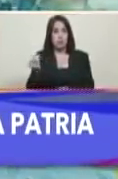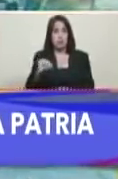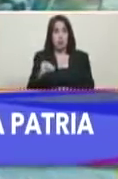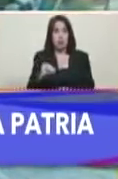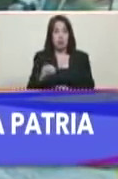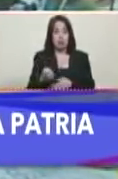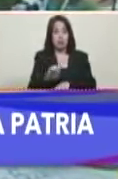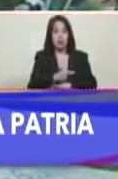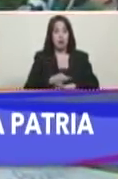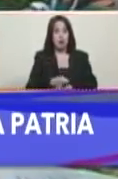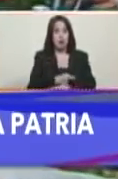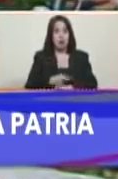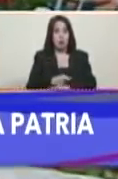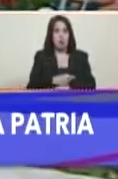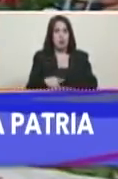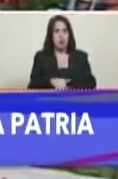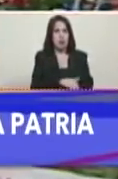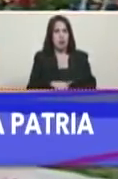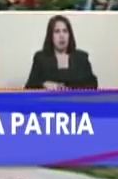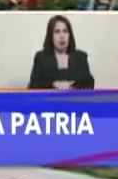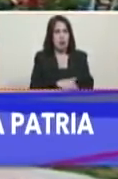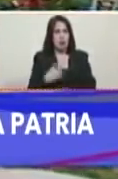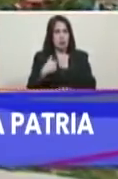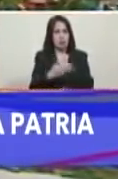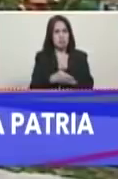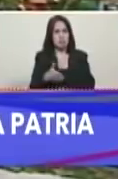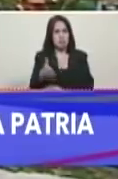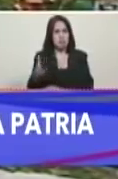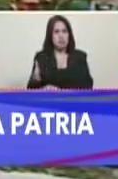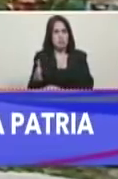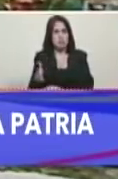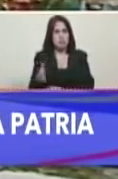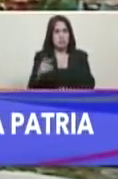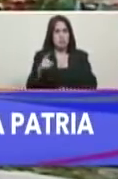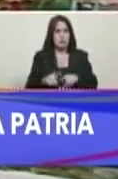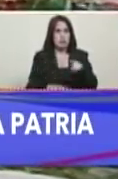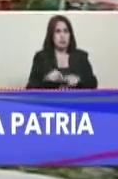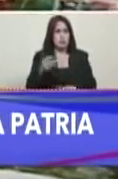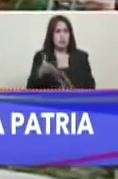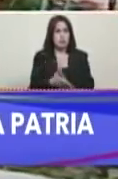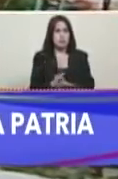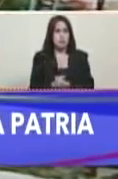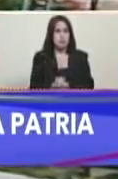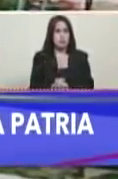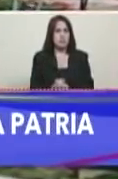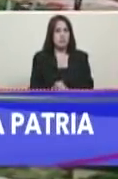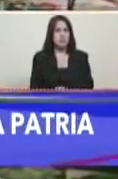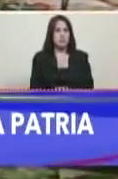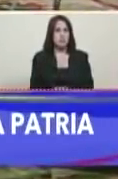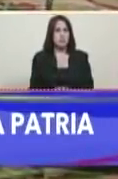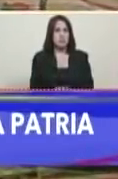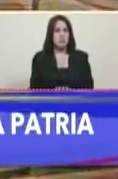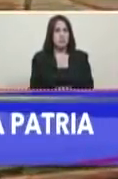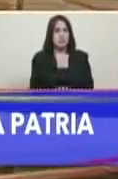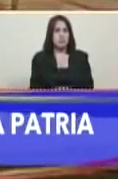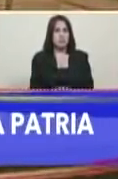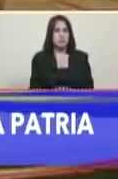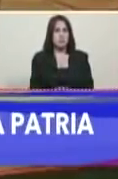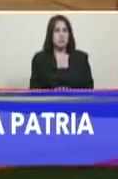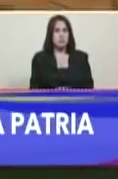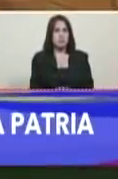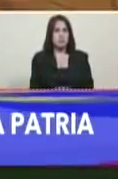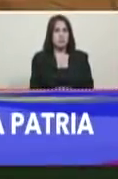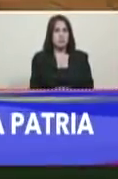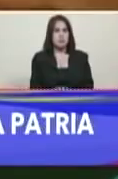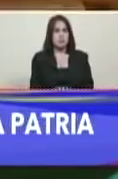el gobierno de calle se lance a través de eso. Pero no bastan las palabras, presidente.